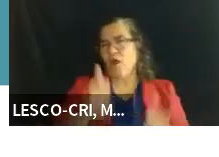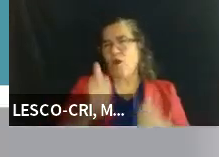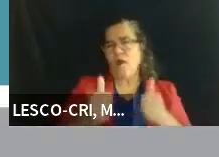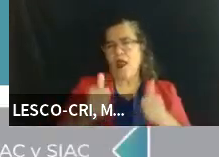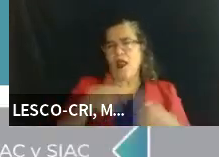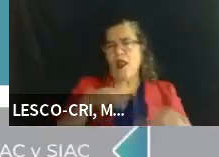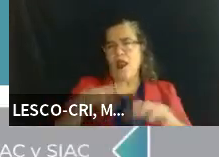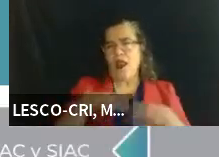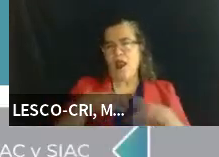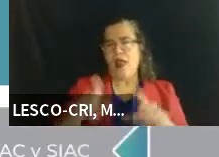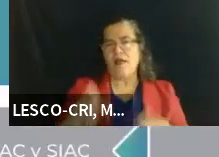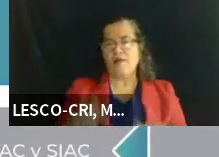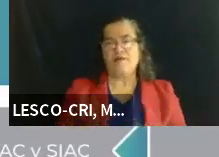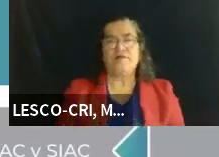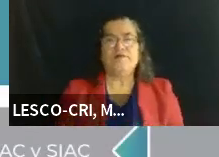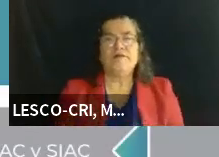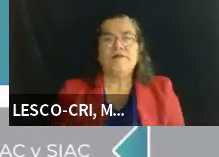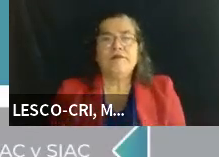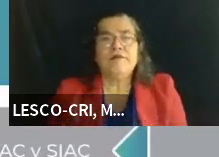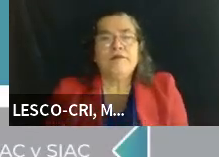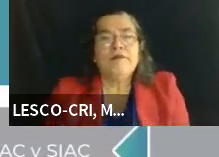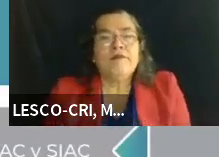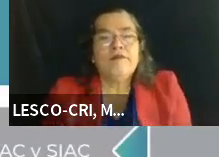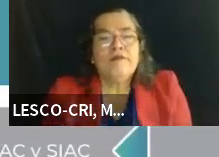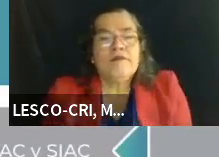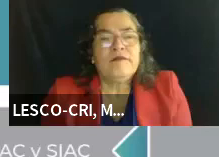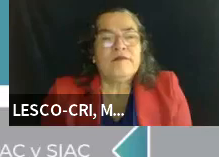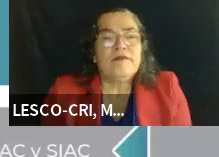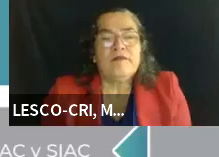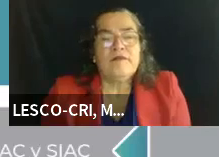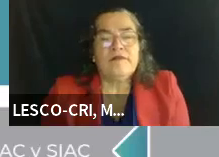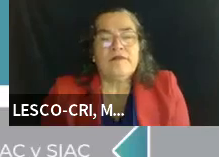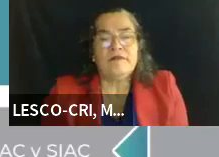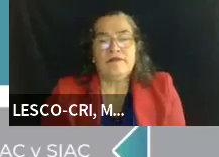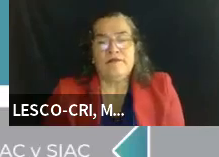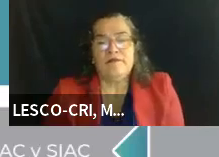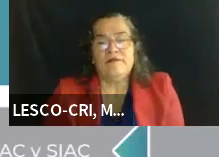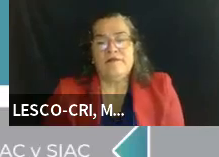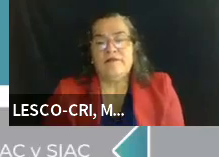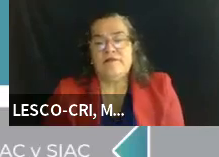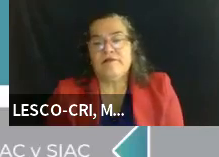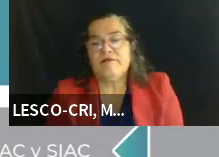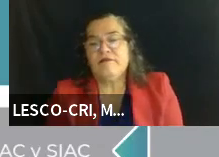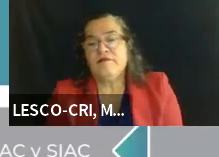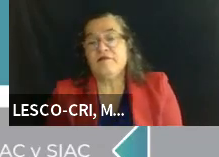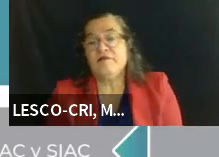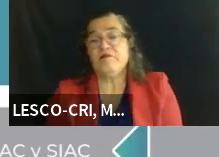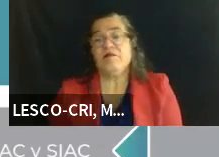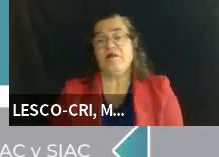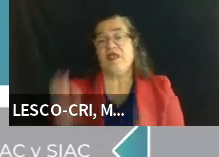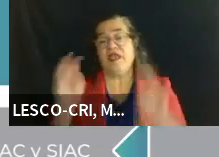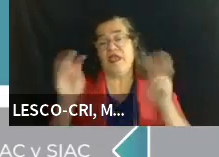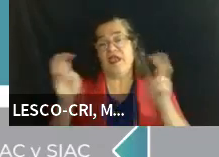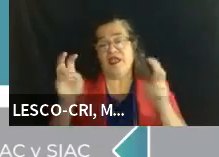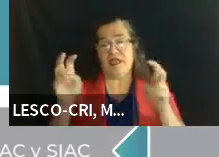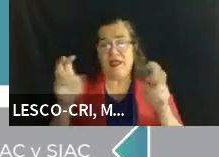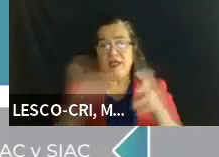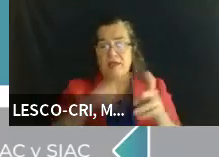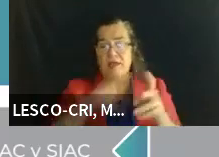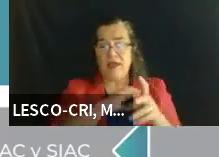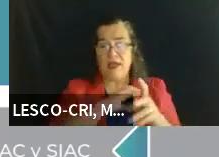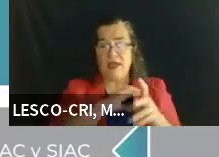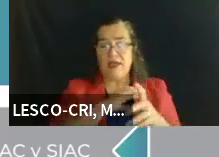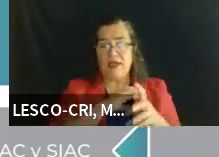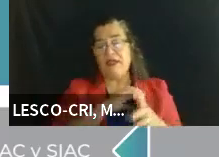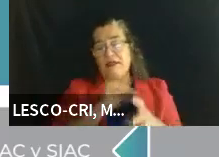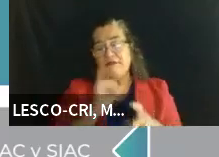es necesario evaluar. Bueno, y remitiéndonos ahora al tema de la calidad, que fue otro